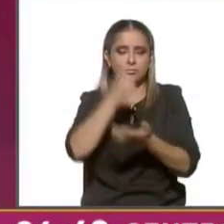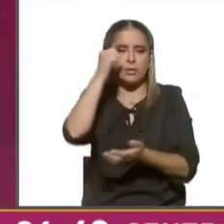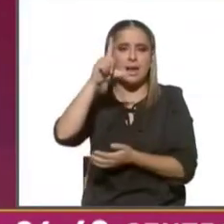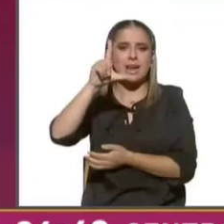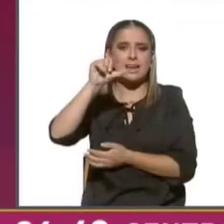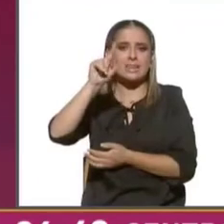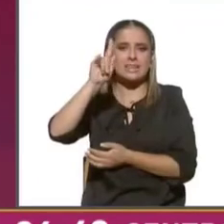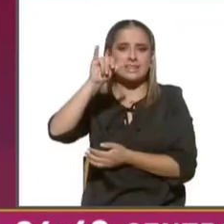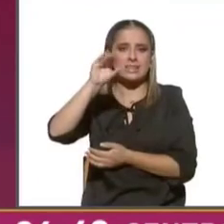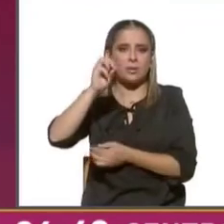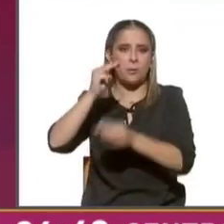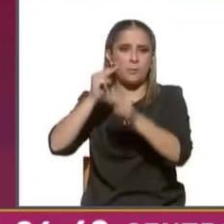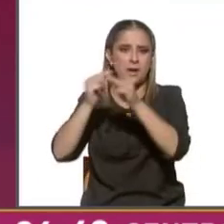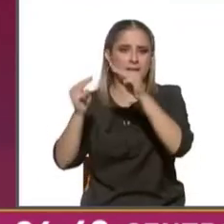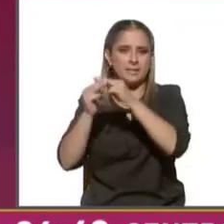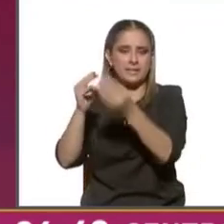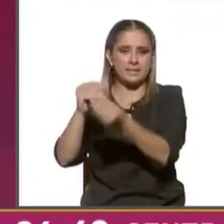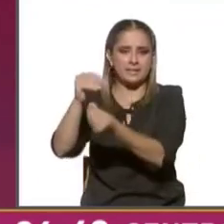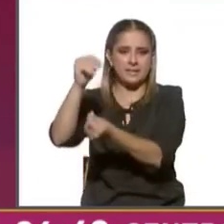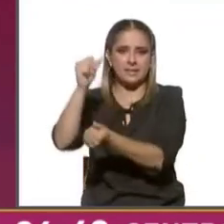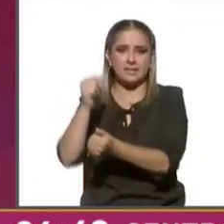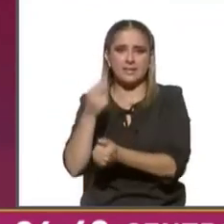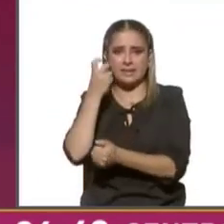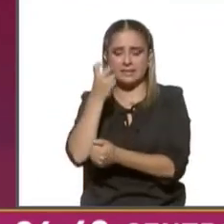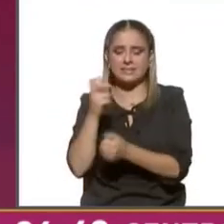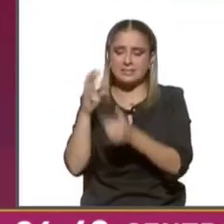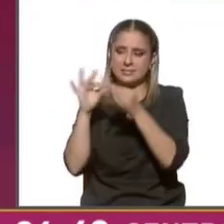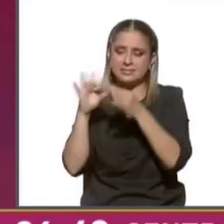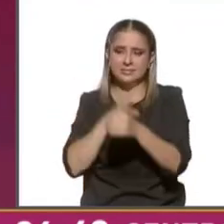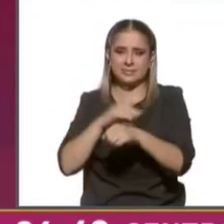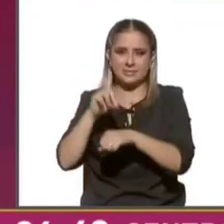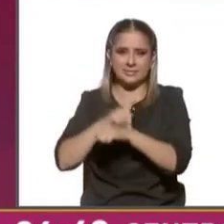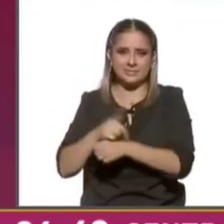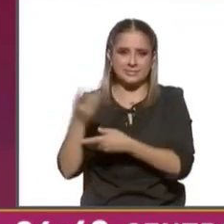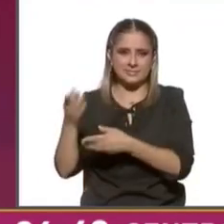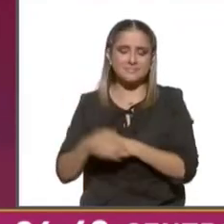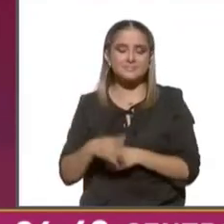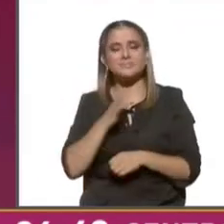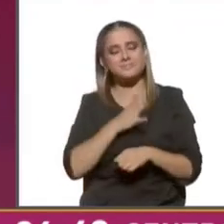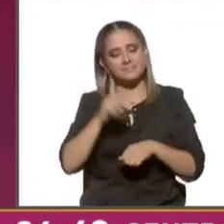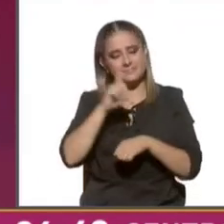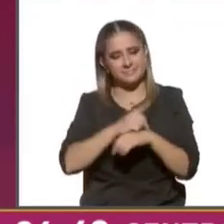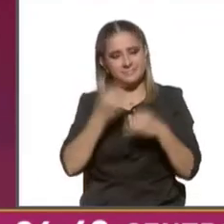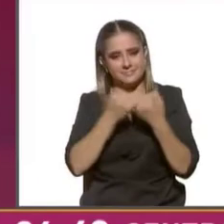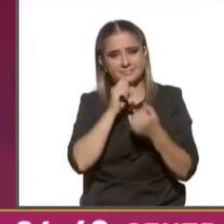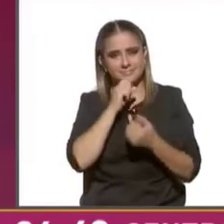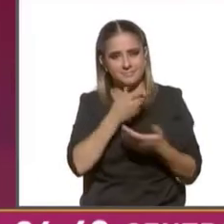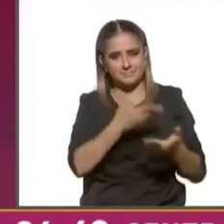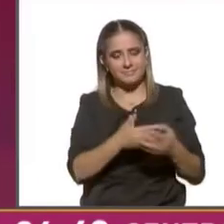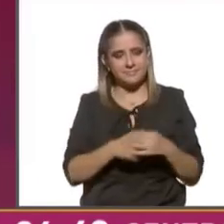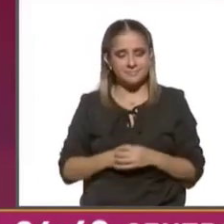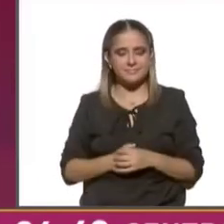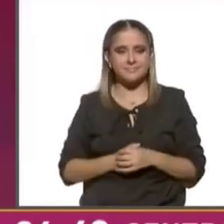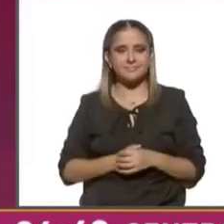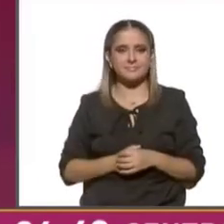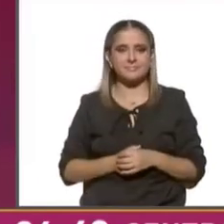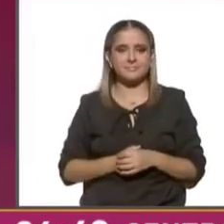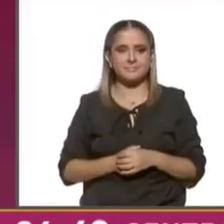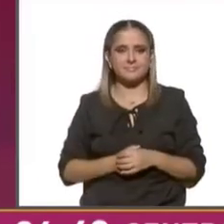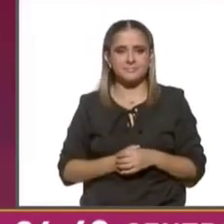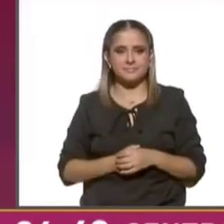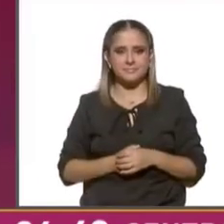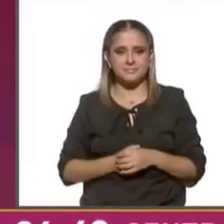gusto verte y saludarte. Buenos días. Igualmente, ¿cómo estás, Lupita? Muy buen Bien, día. Gracias. Pues es